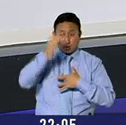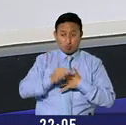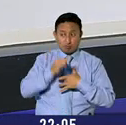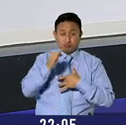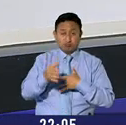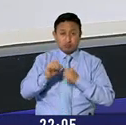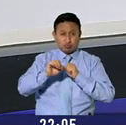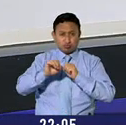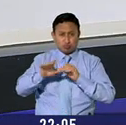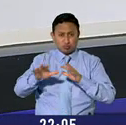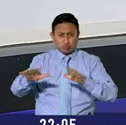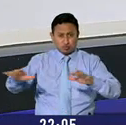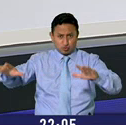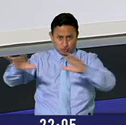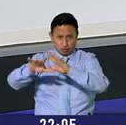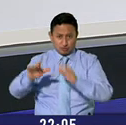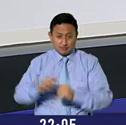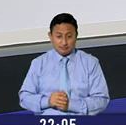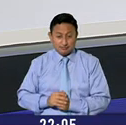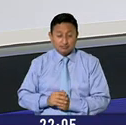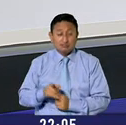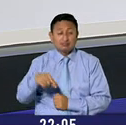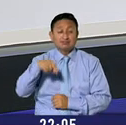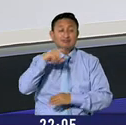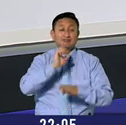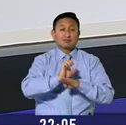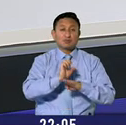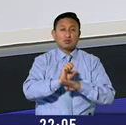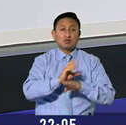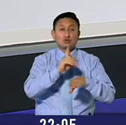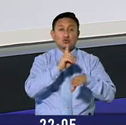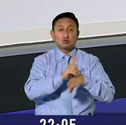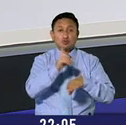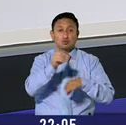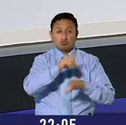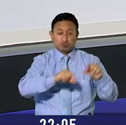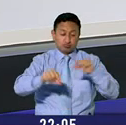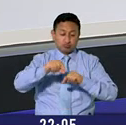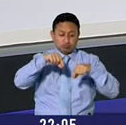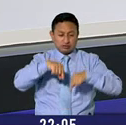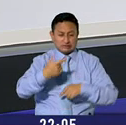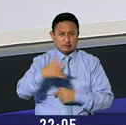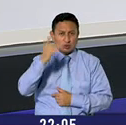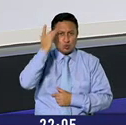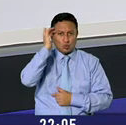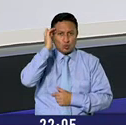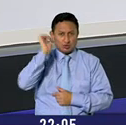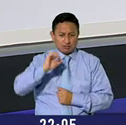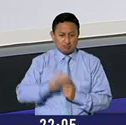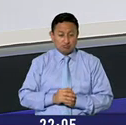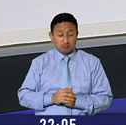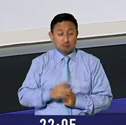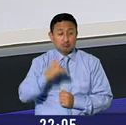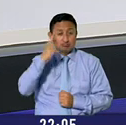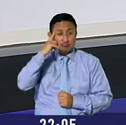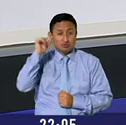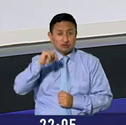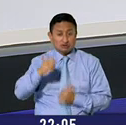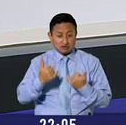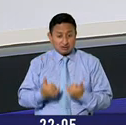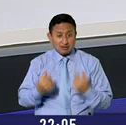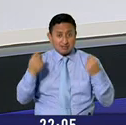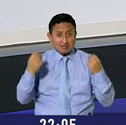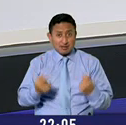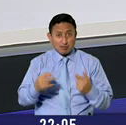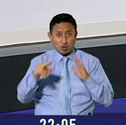y epidemiólogos muestran su preocupación, pues consideran que si no se apresuran las medidas podría repetirse un panorama similar al que se vivió